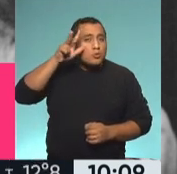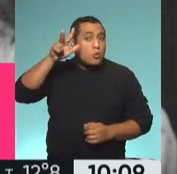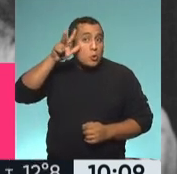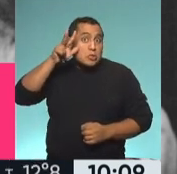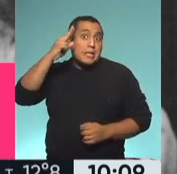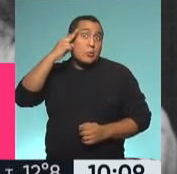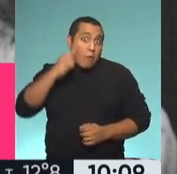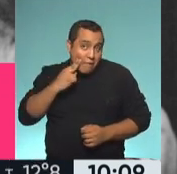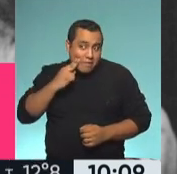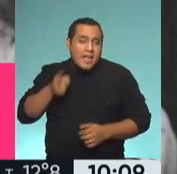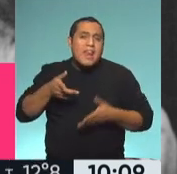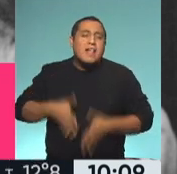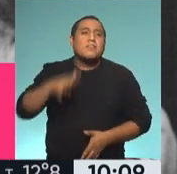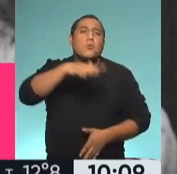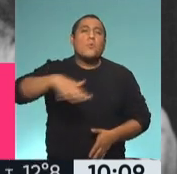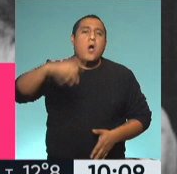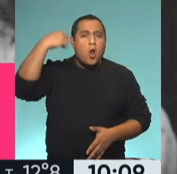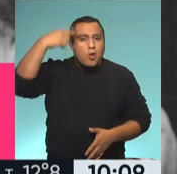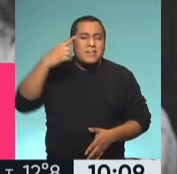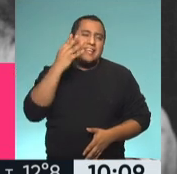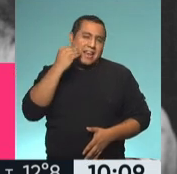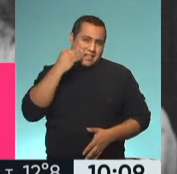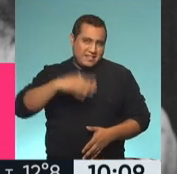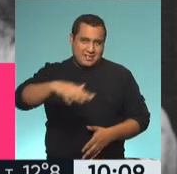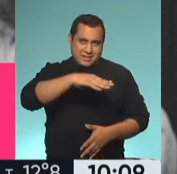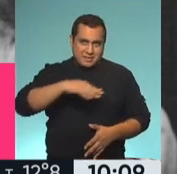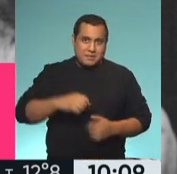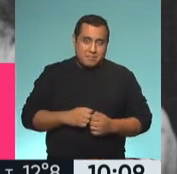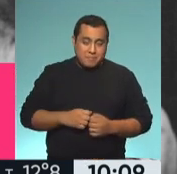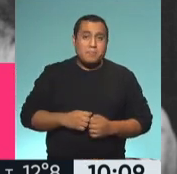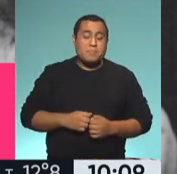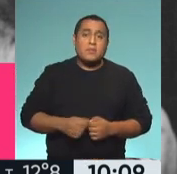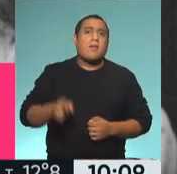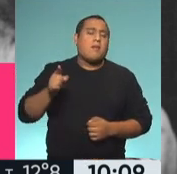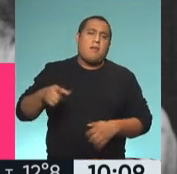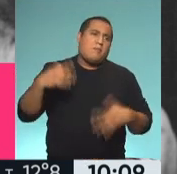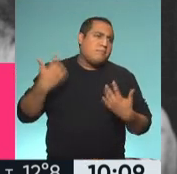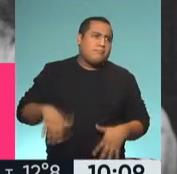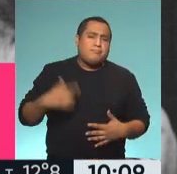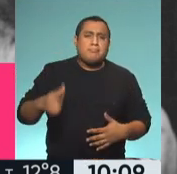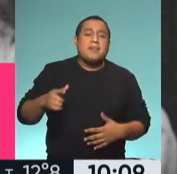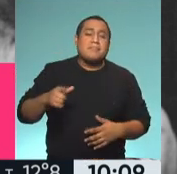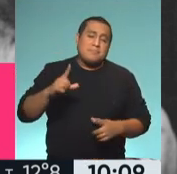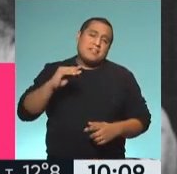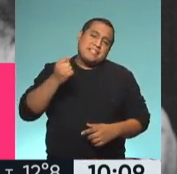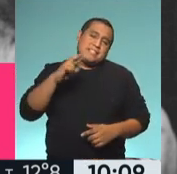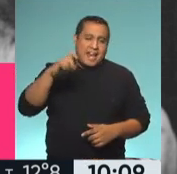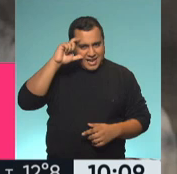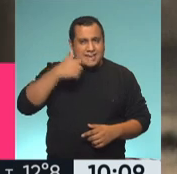16 de abril de 1889 nació en Londres, Inglaterra, el multifacético Charles